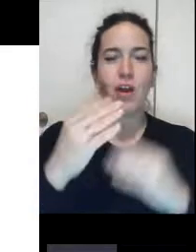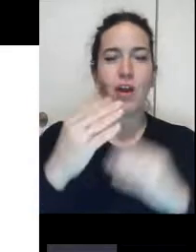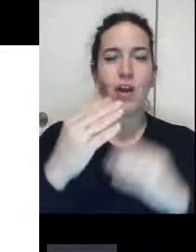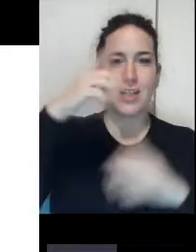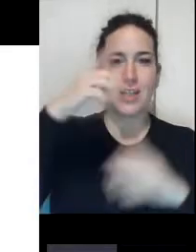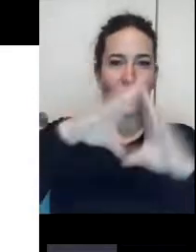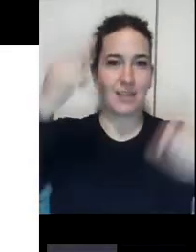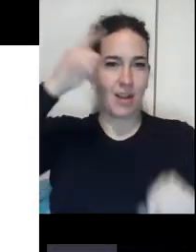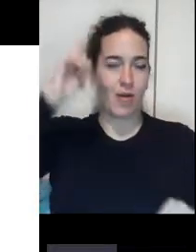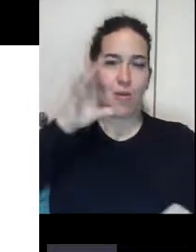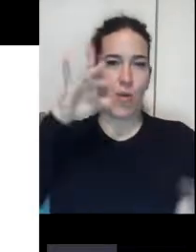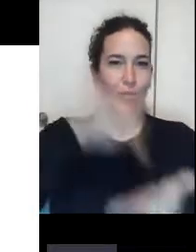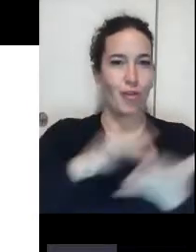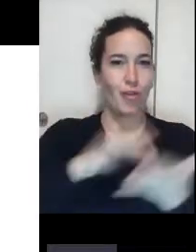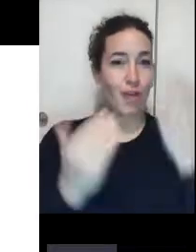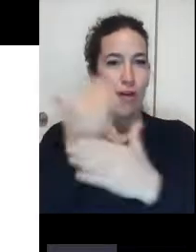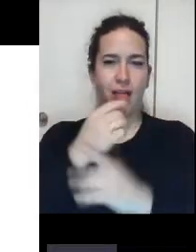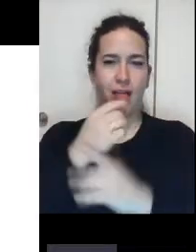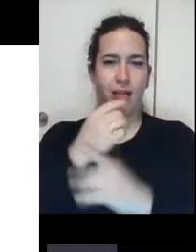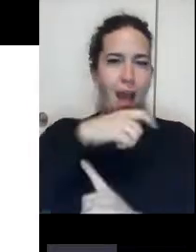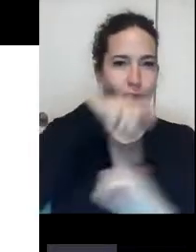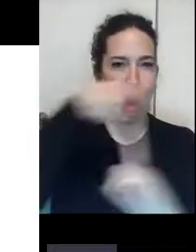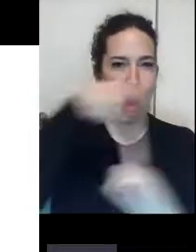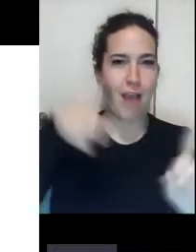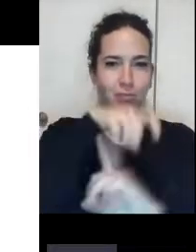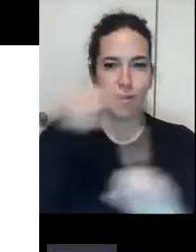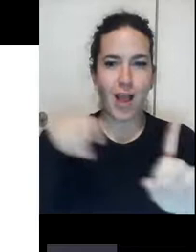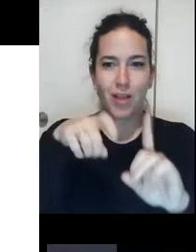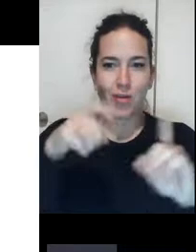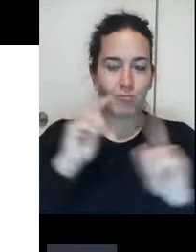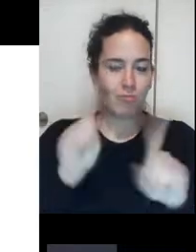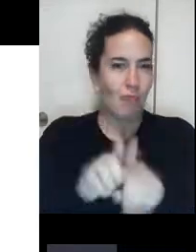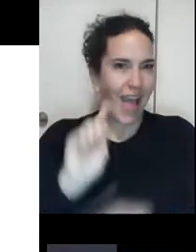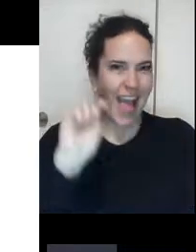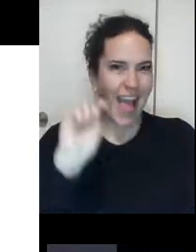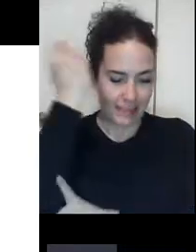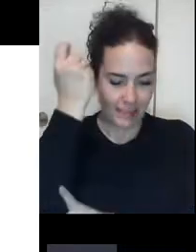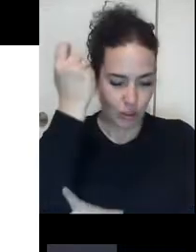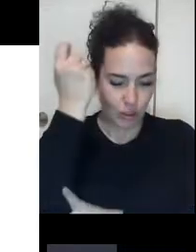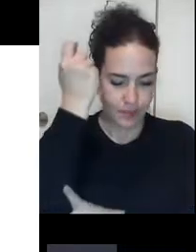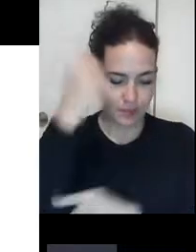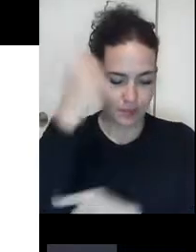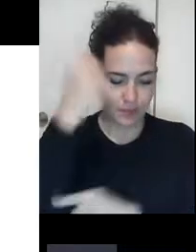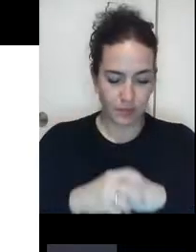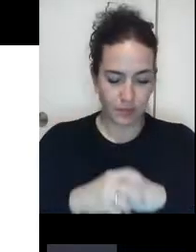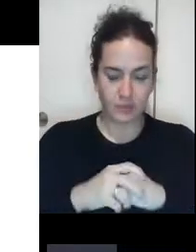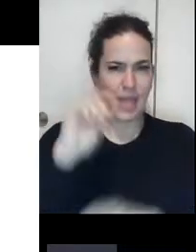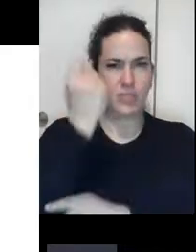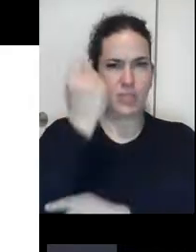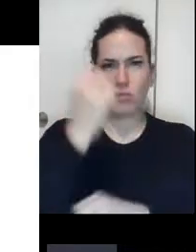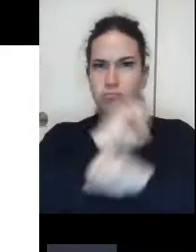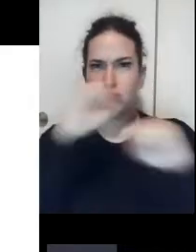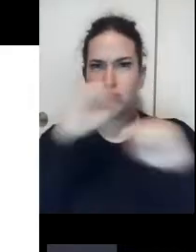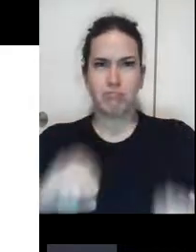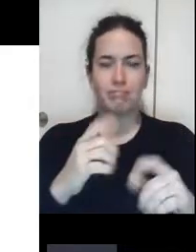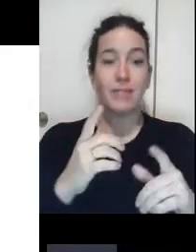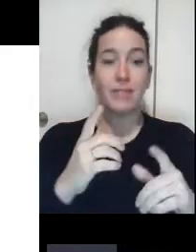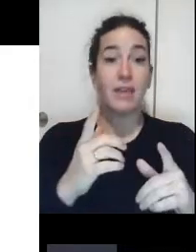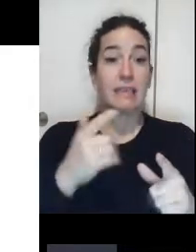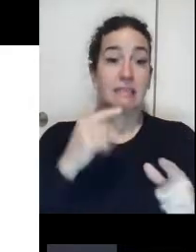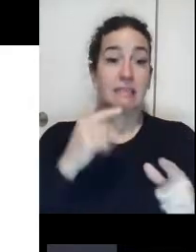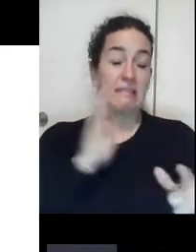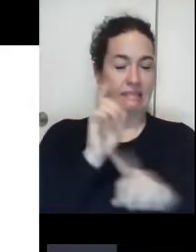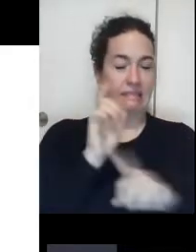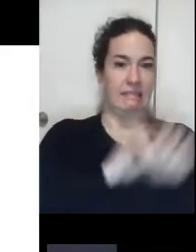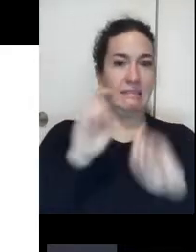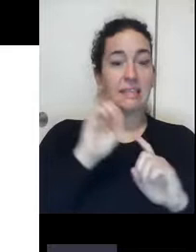celebrar estas jornadas, que cada año están siendo de un éxito más contundente. Y como decía,